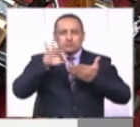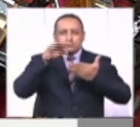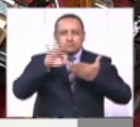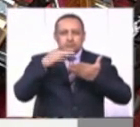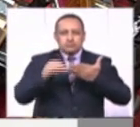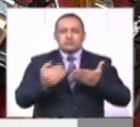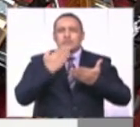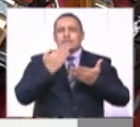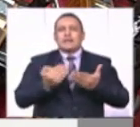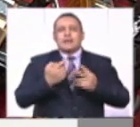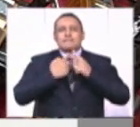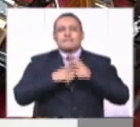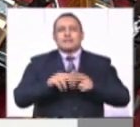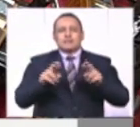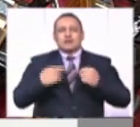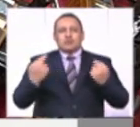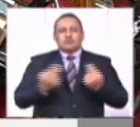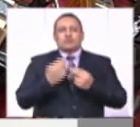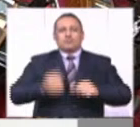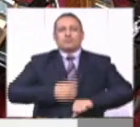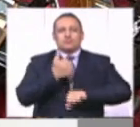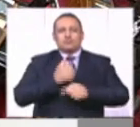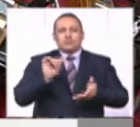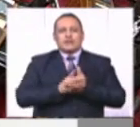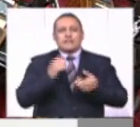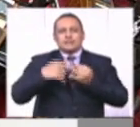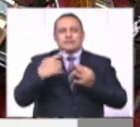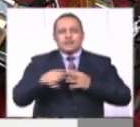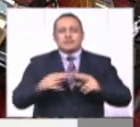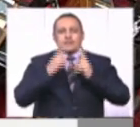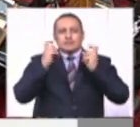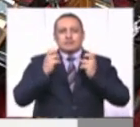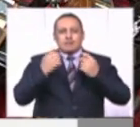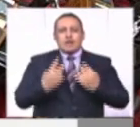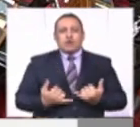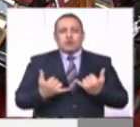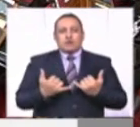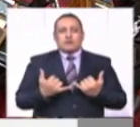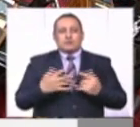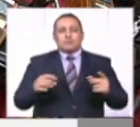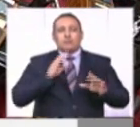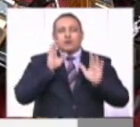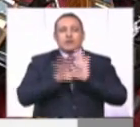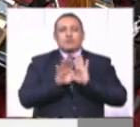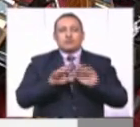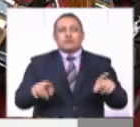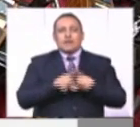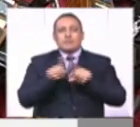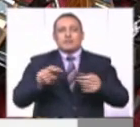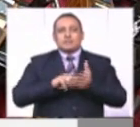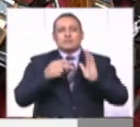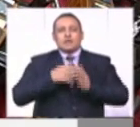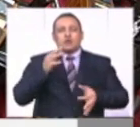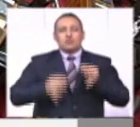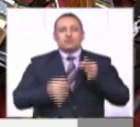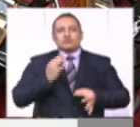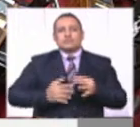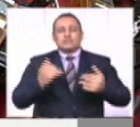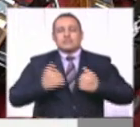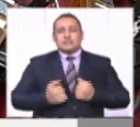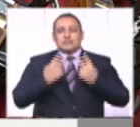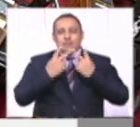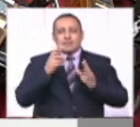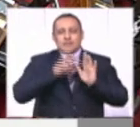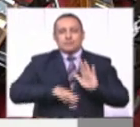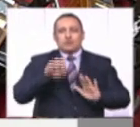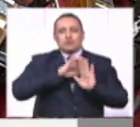inicio de esta sesión plenaria que tiene diversos temas en agenda por ejemplo en cuanto a justicia tenemos el